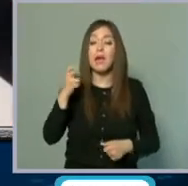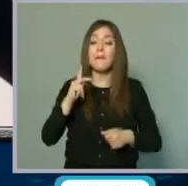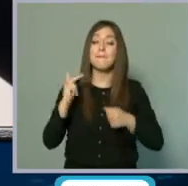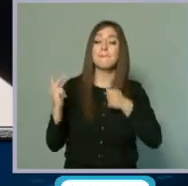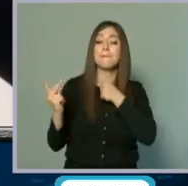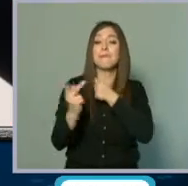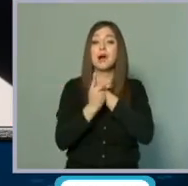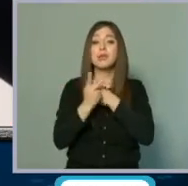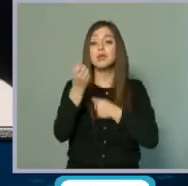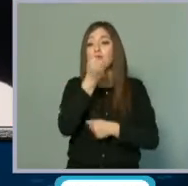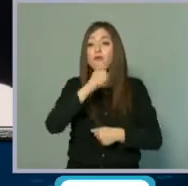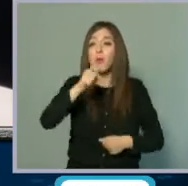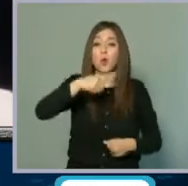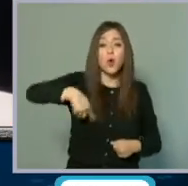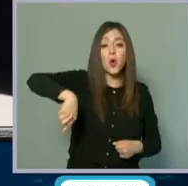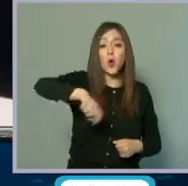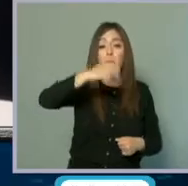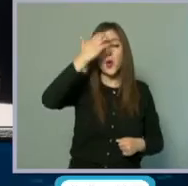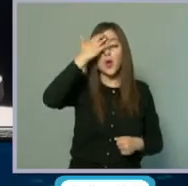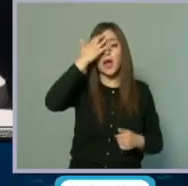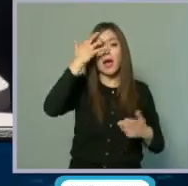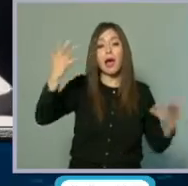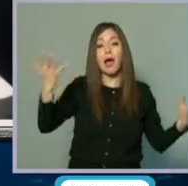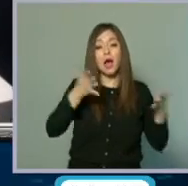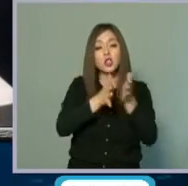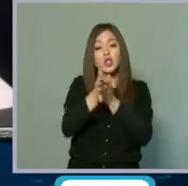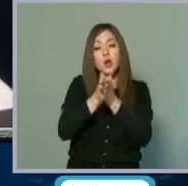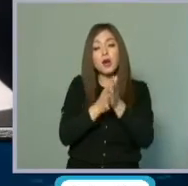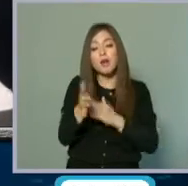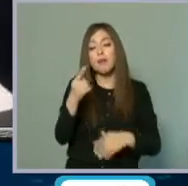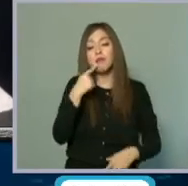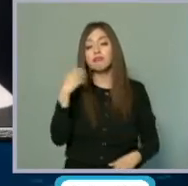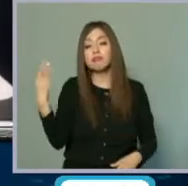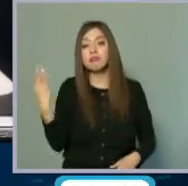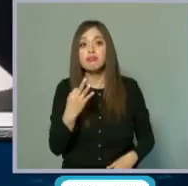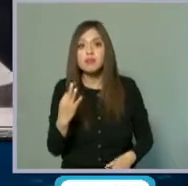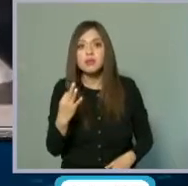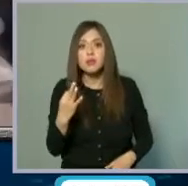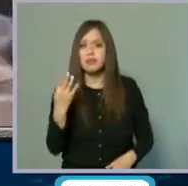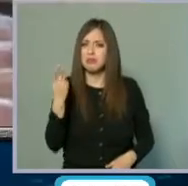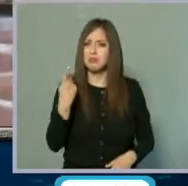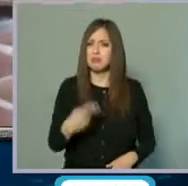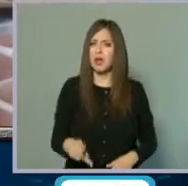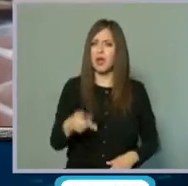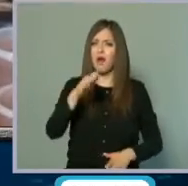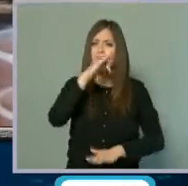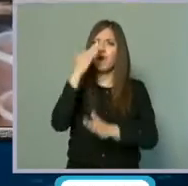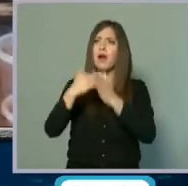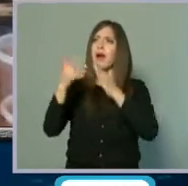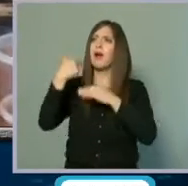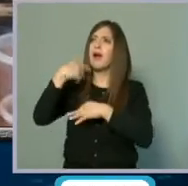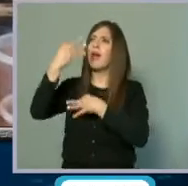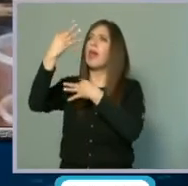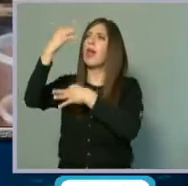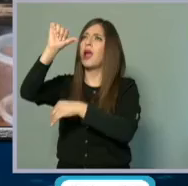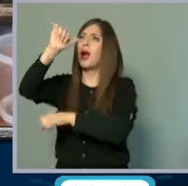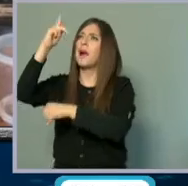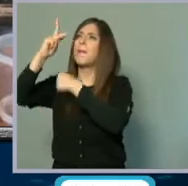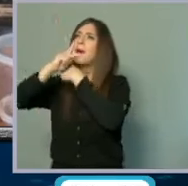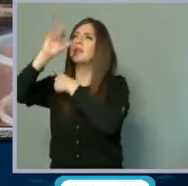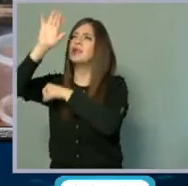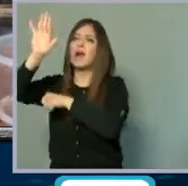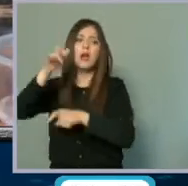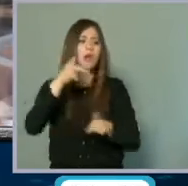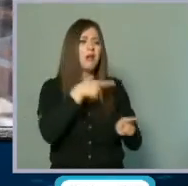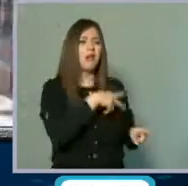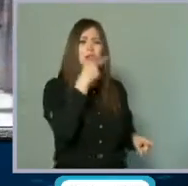pues, famosos por su producción en chocolate. Es increíble que no volteemos a ver lo que tenemos en nuestro país, Totalmente.